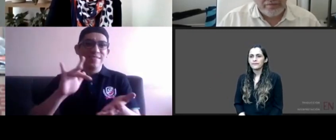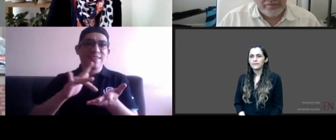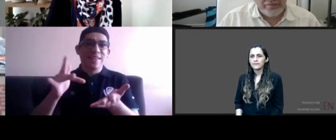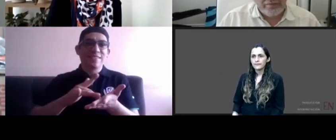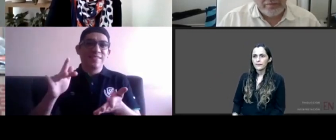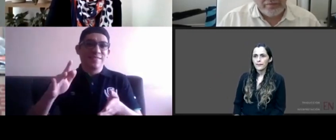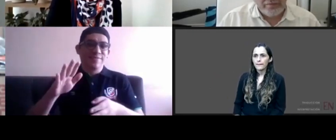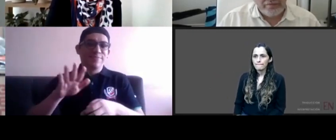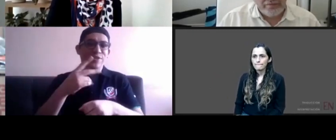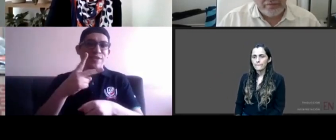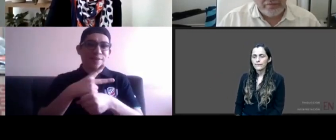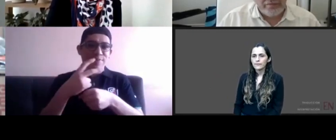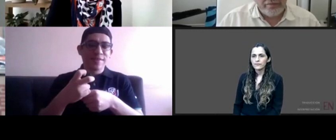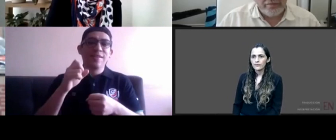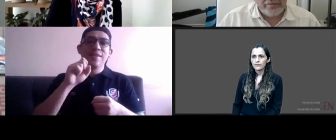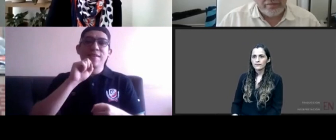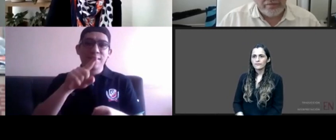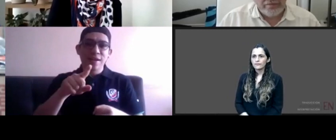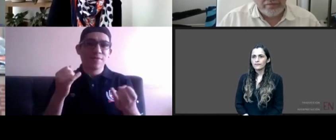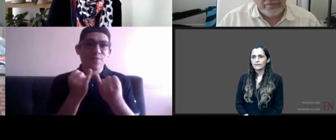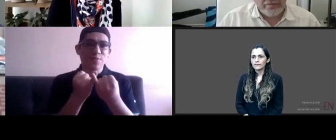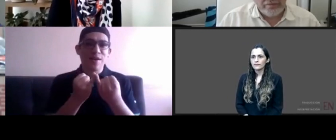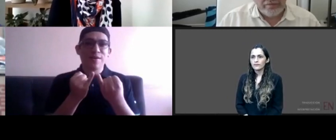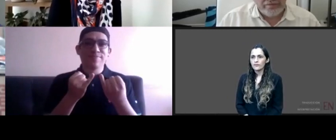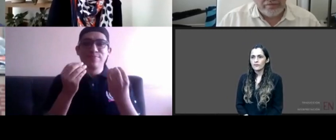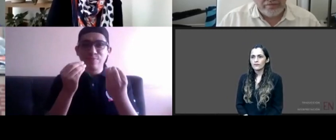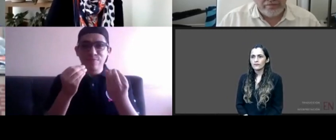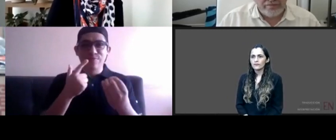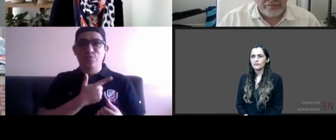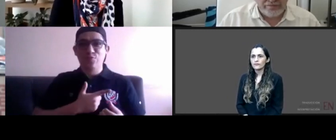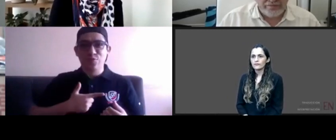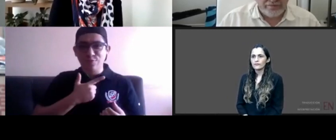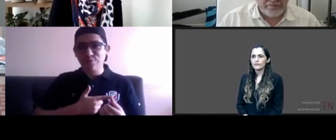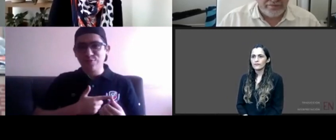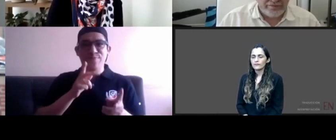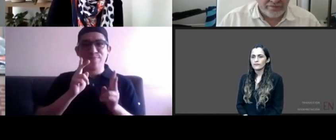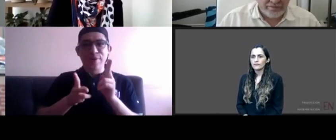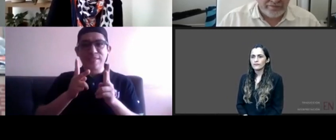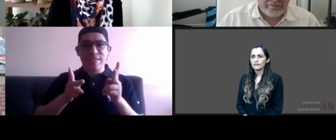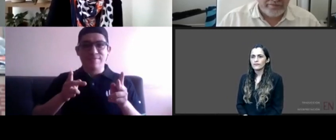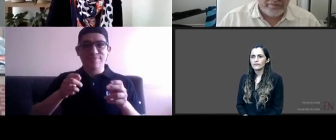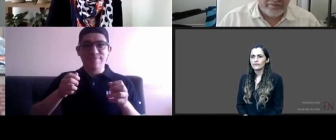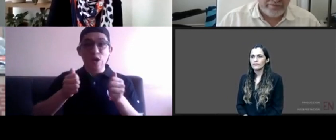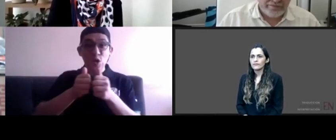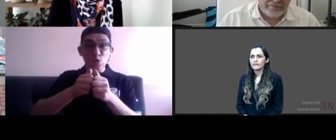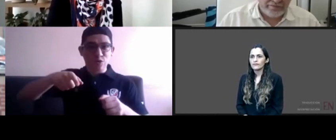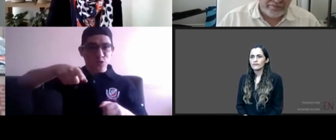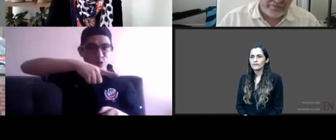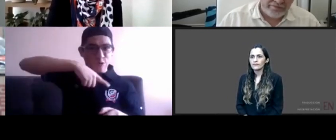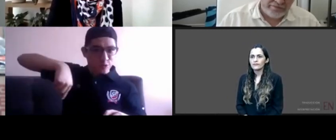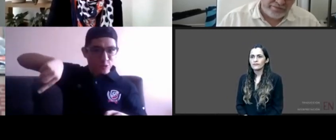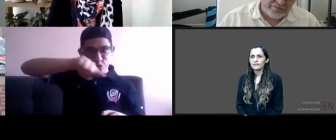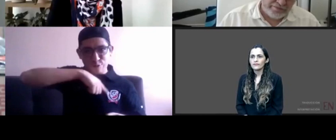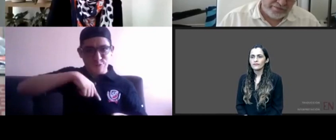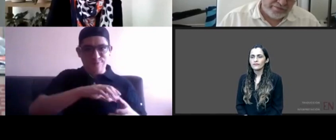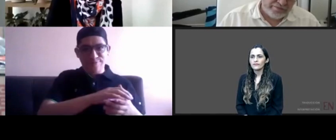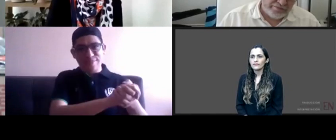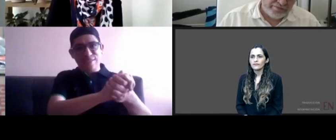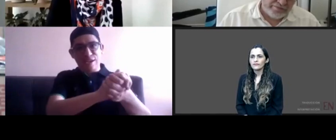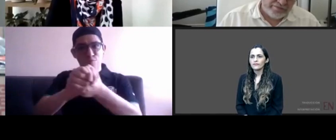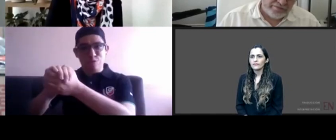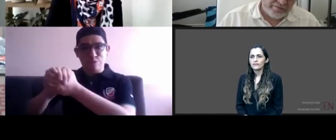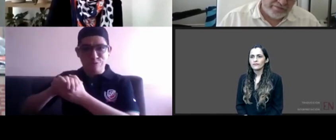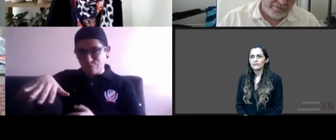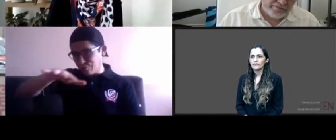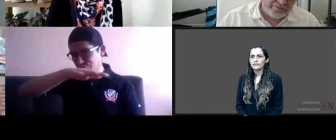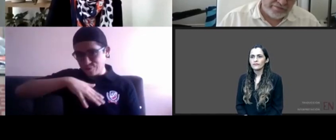Hola, buenas tardes. Muchas gracias por la invitación y también mucho gusto de estar aquí con